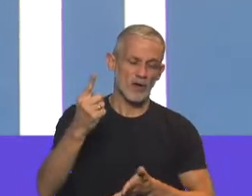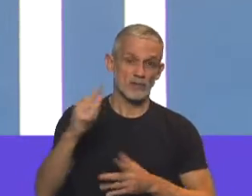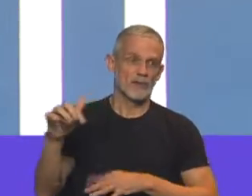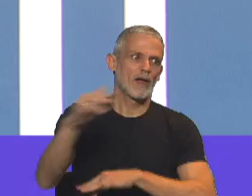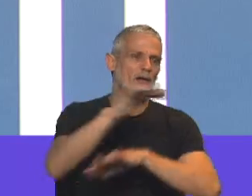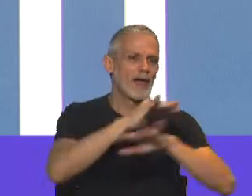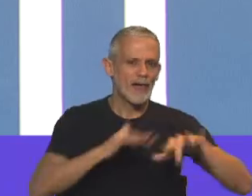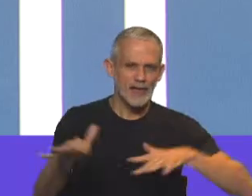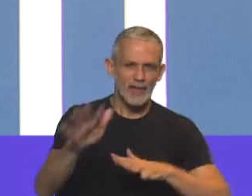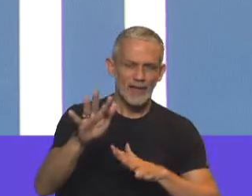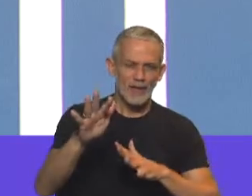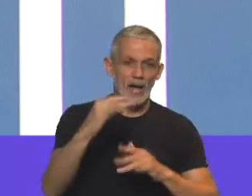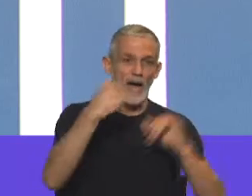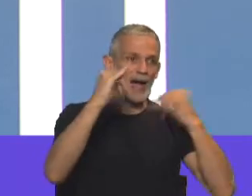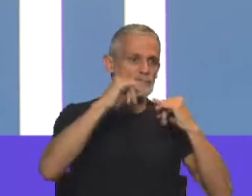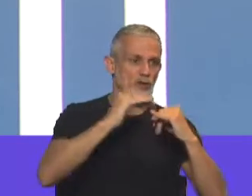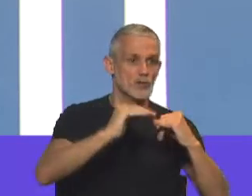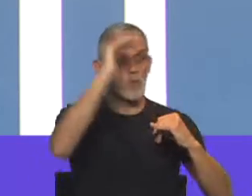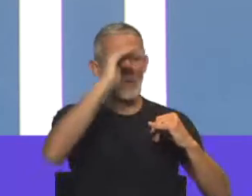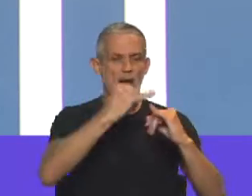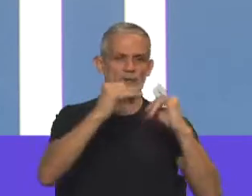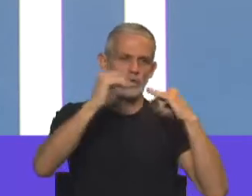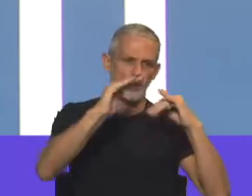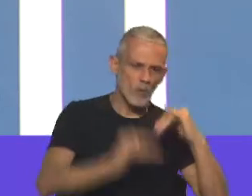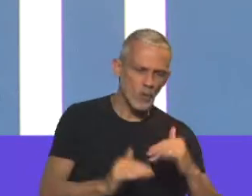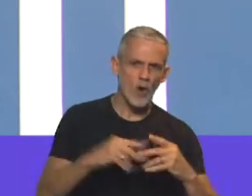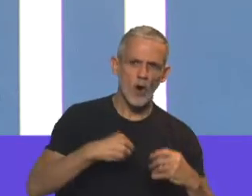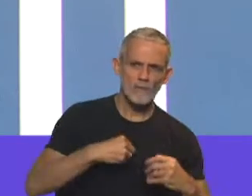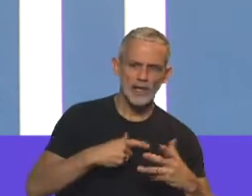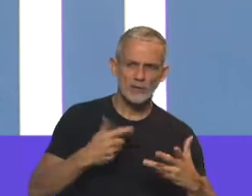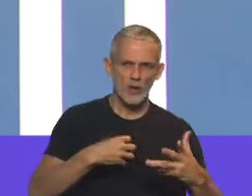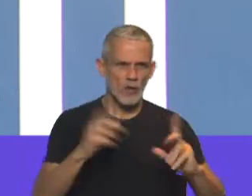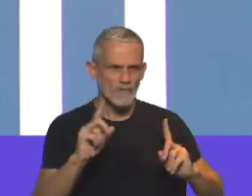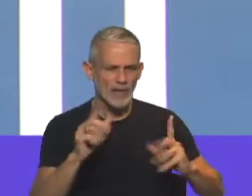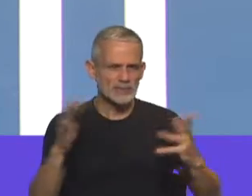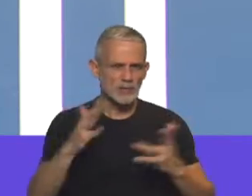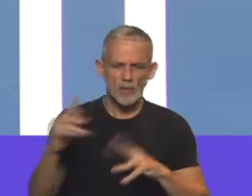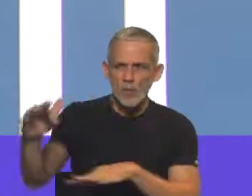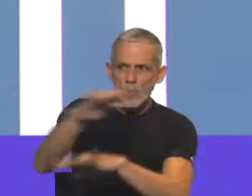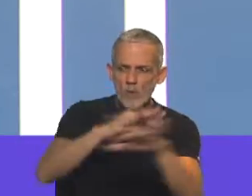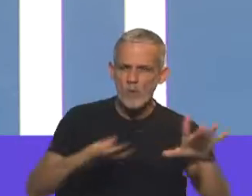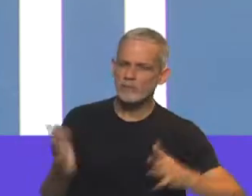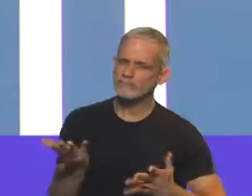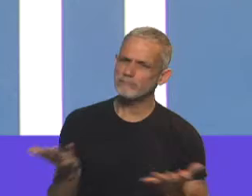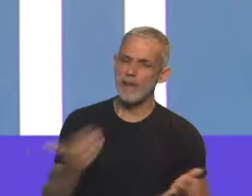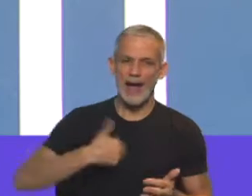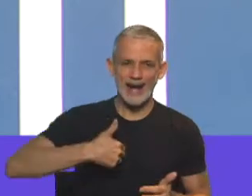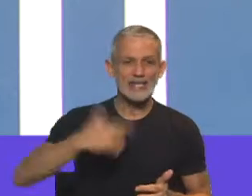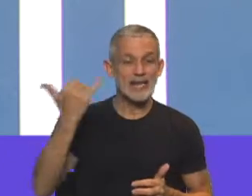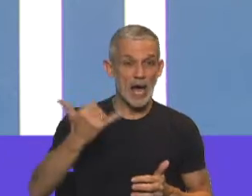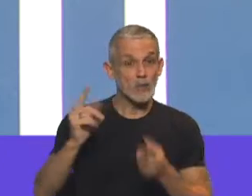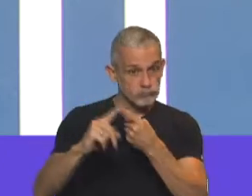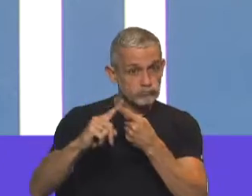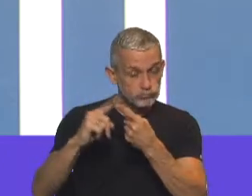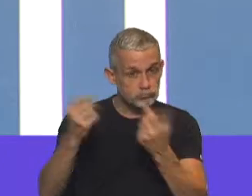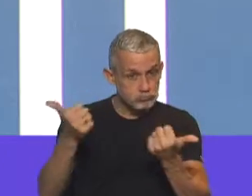hace subir las acciones hacen bajar las acciones dan confianza dan desconfianza y argentinas tiene una buena relación